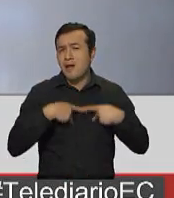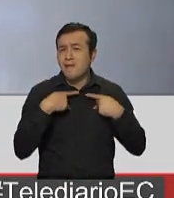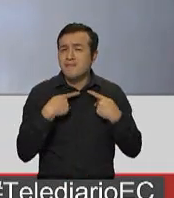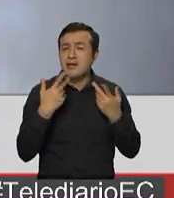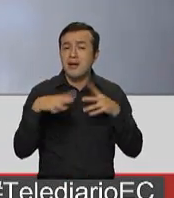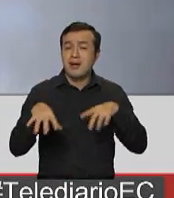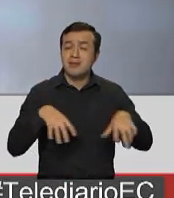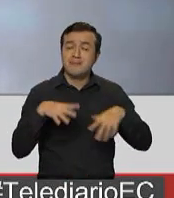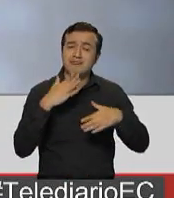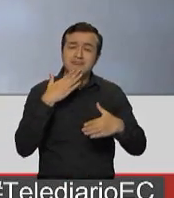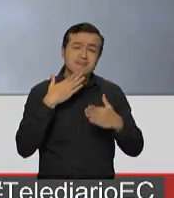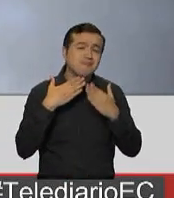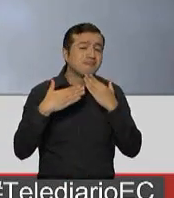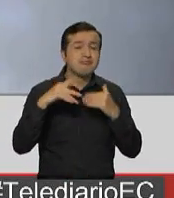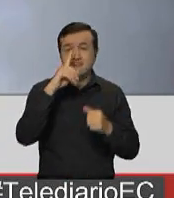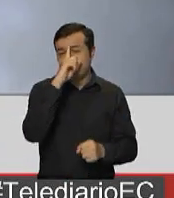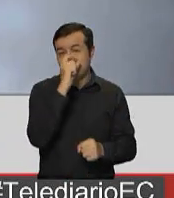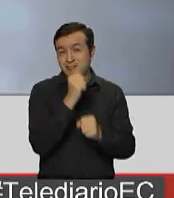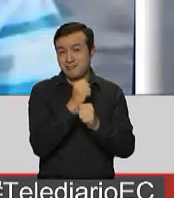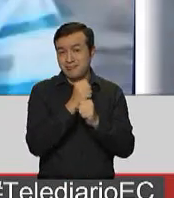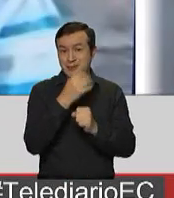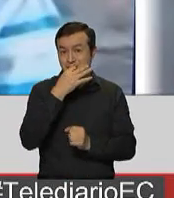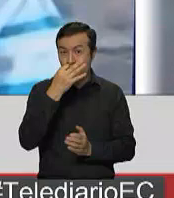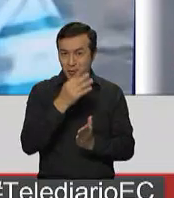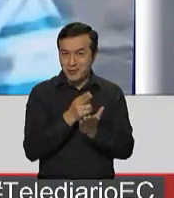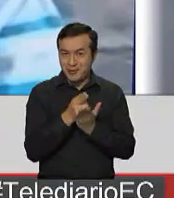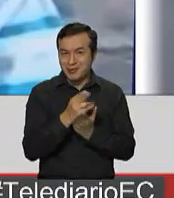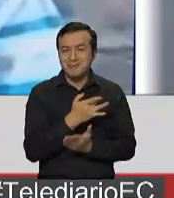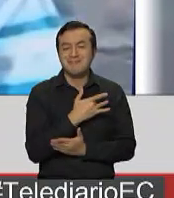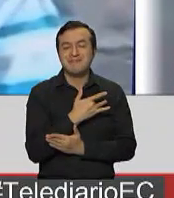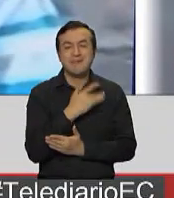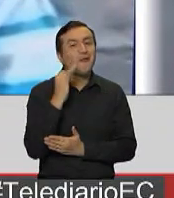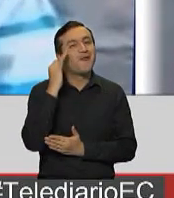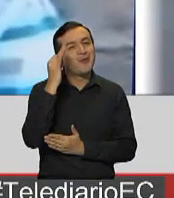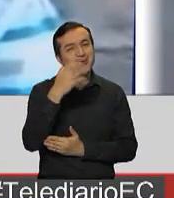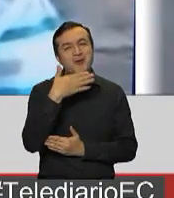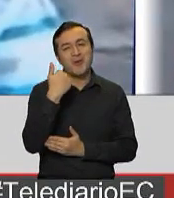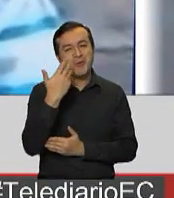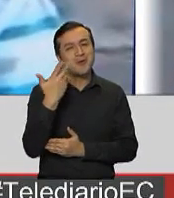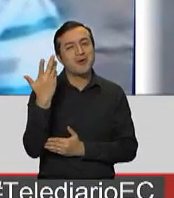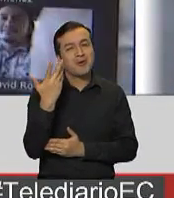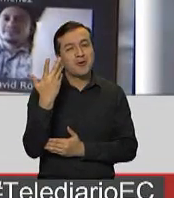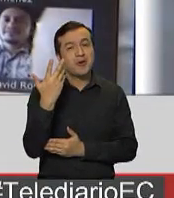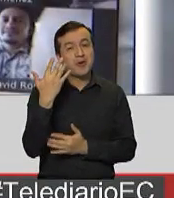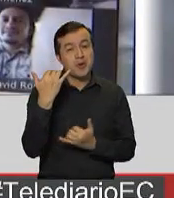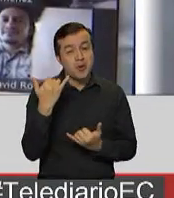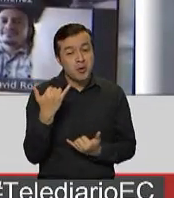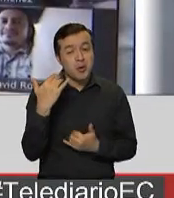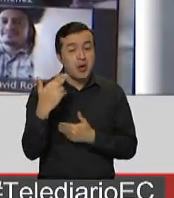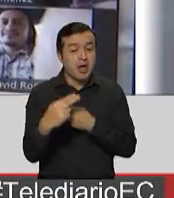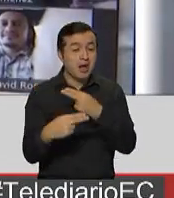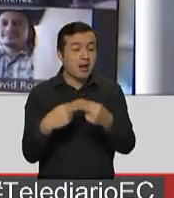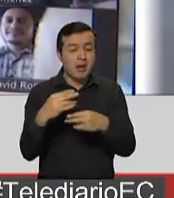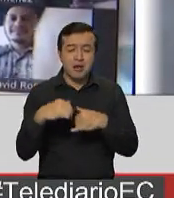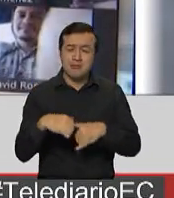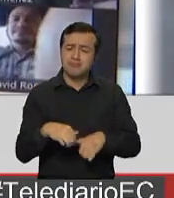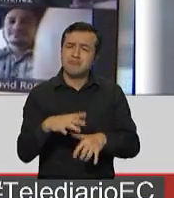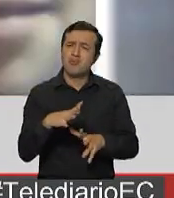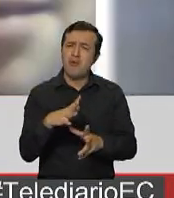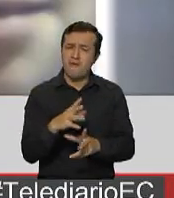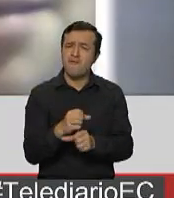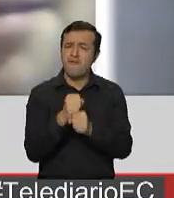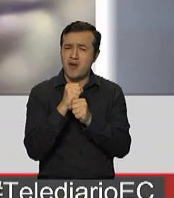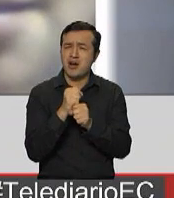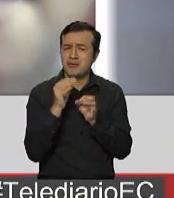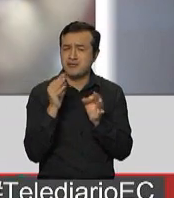los actos, en el trabajo honrado y en la esperanza de mejores días ante una herencia de cuyas raíces son fuertes